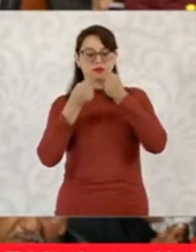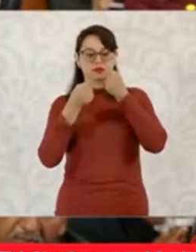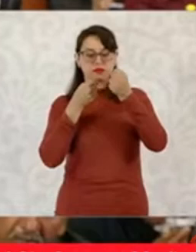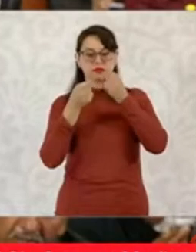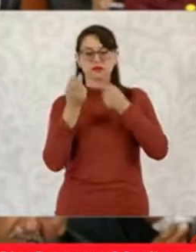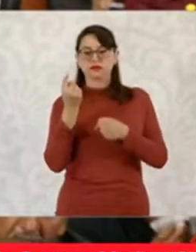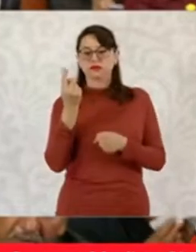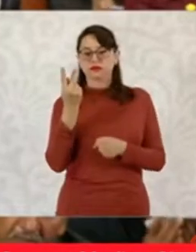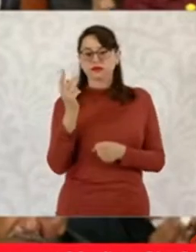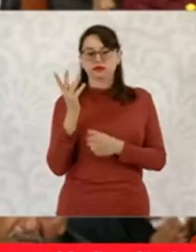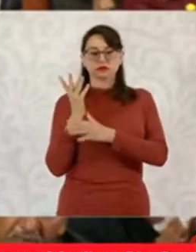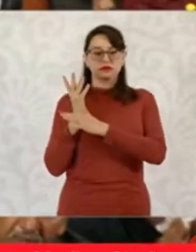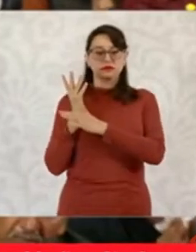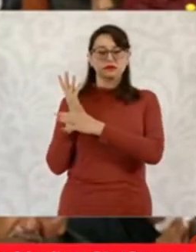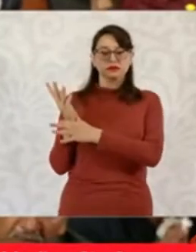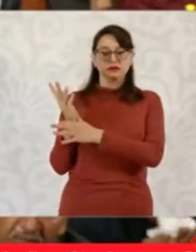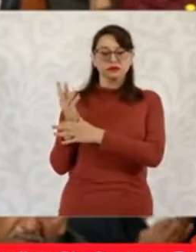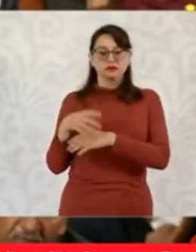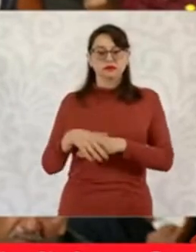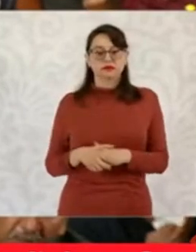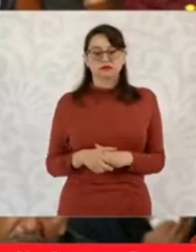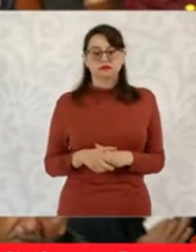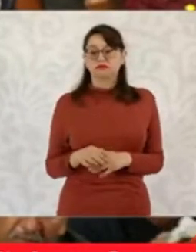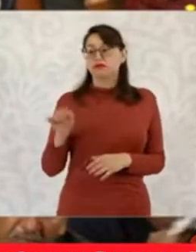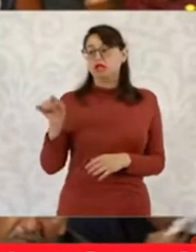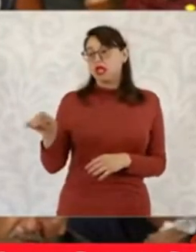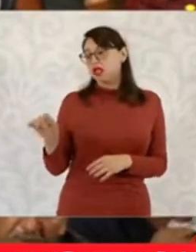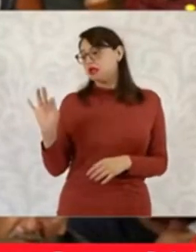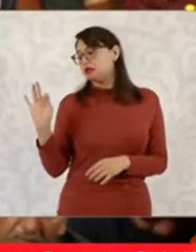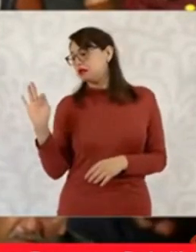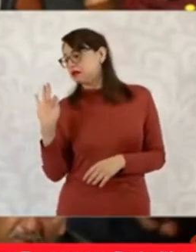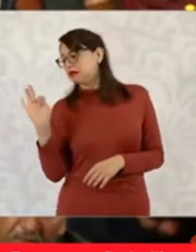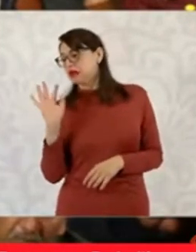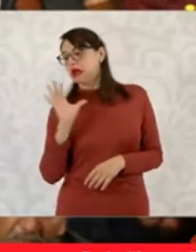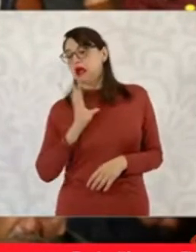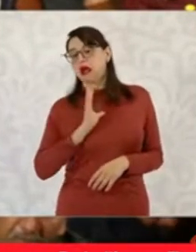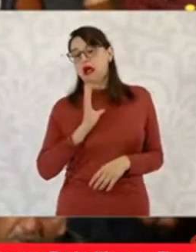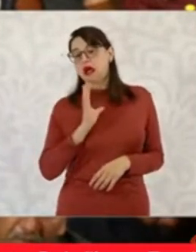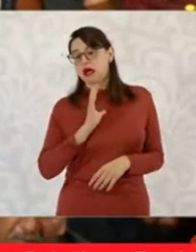televisión que dijo, y ahí es donde supuestamente había